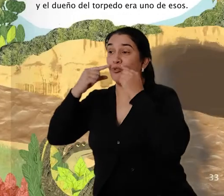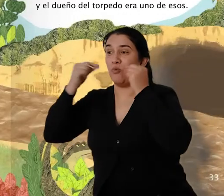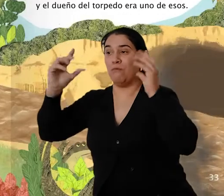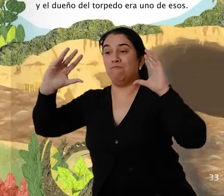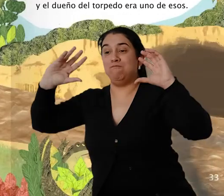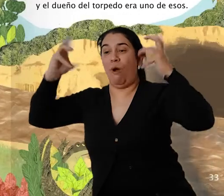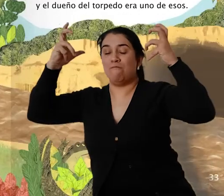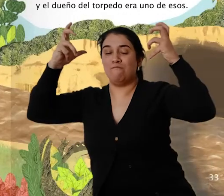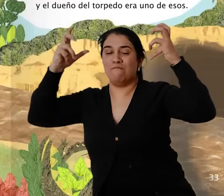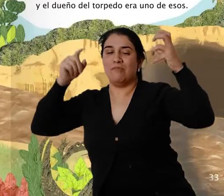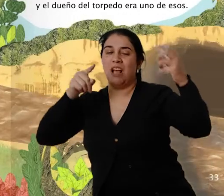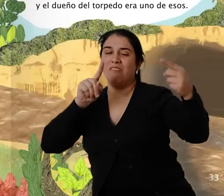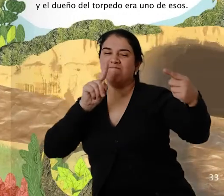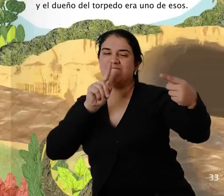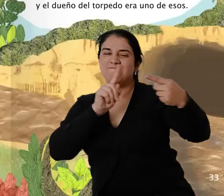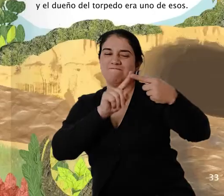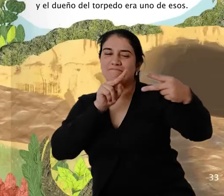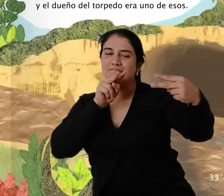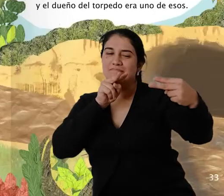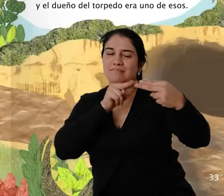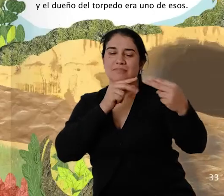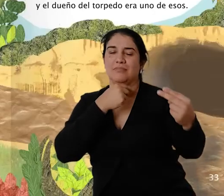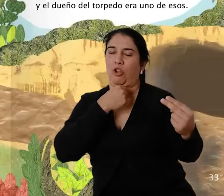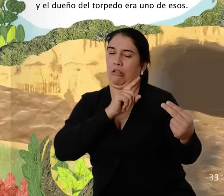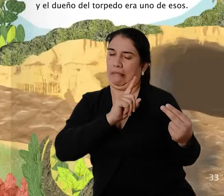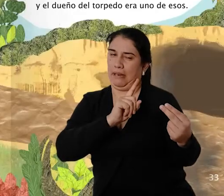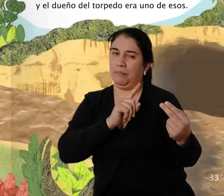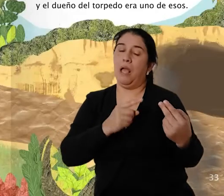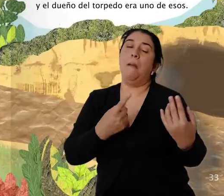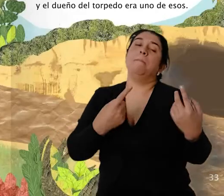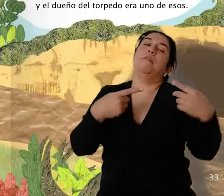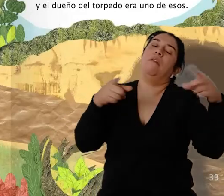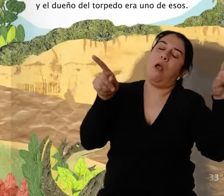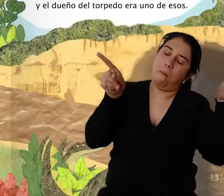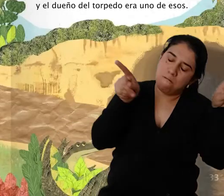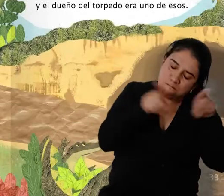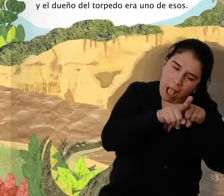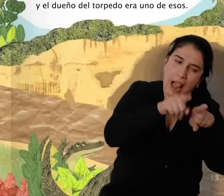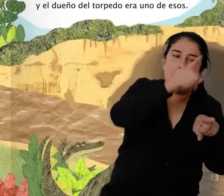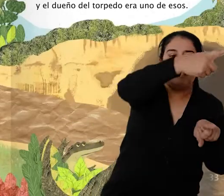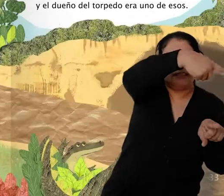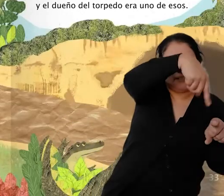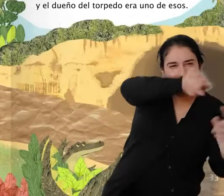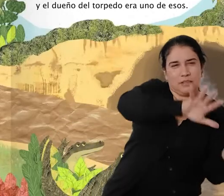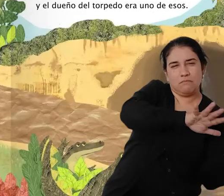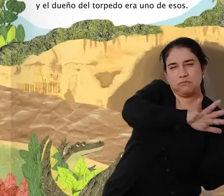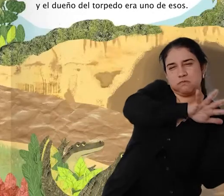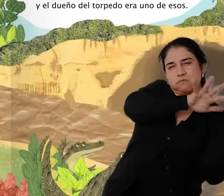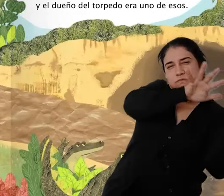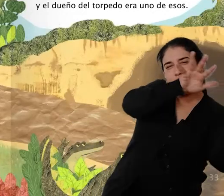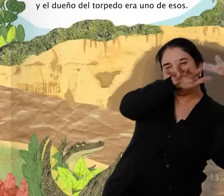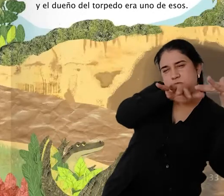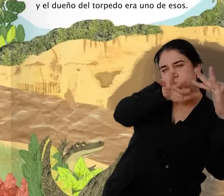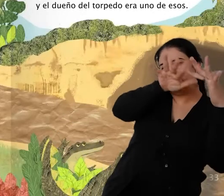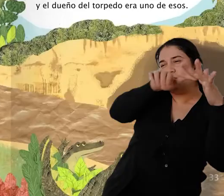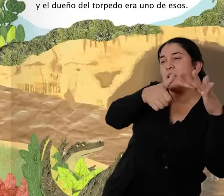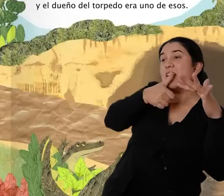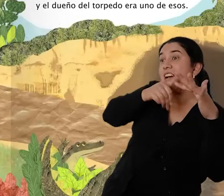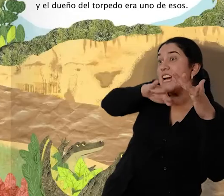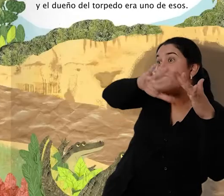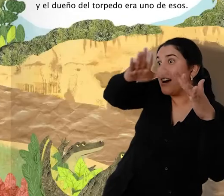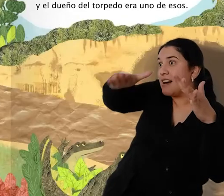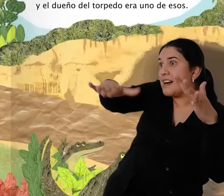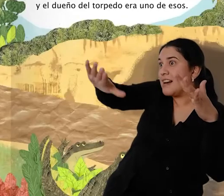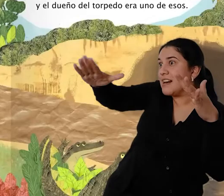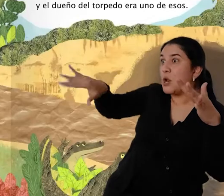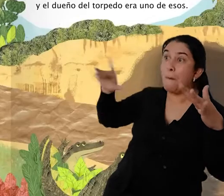todo fueron corriendo a ver al surubí, que vivía en una gruta grandísima en la orilla del río Paraná y que dormía siempre al lado de su